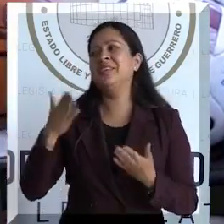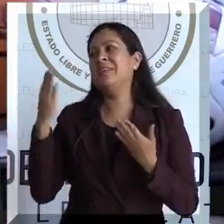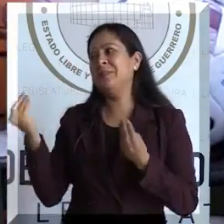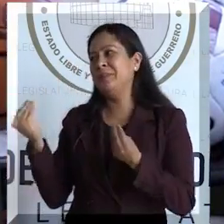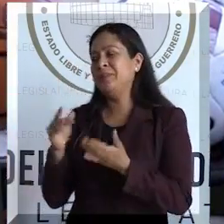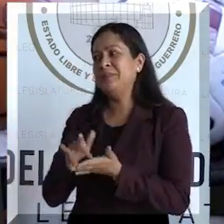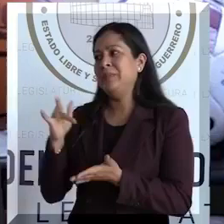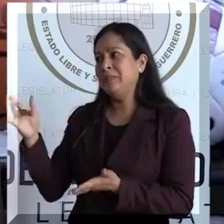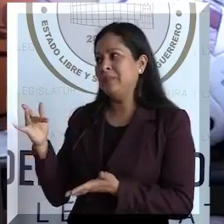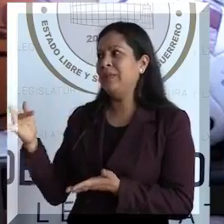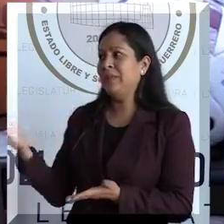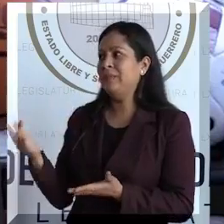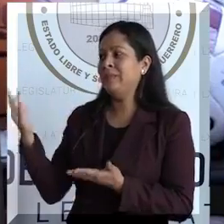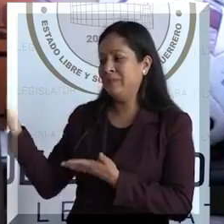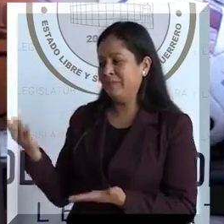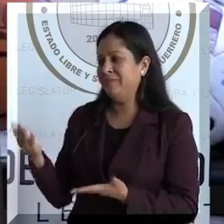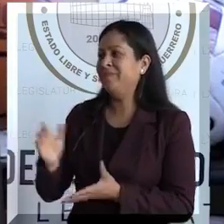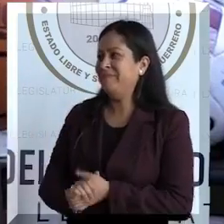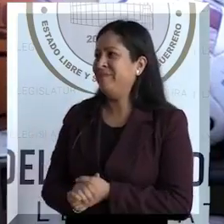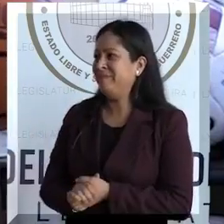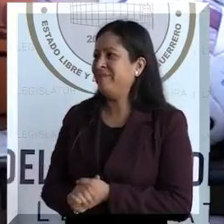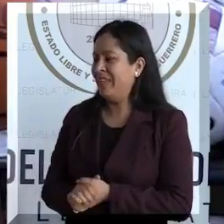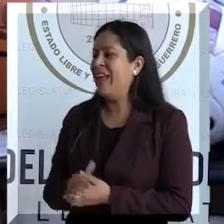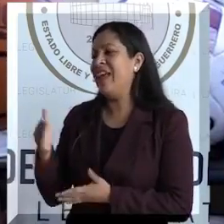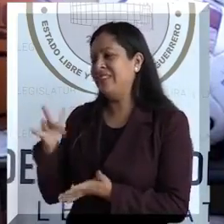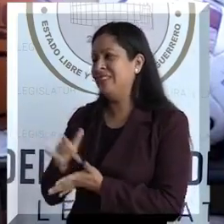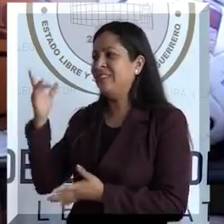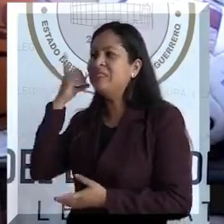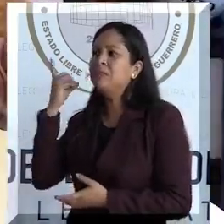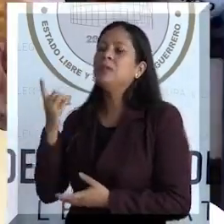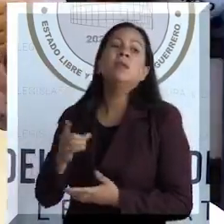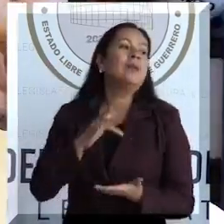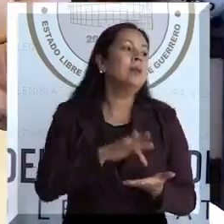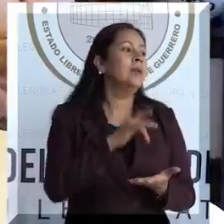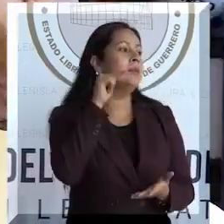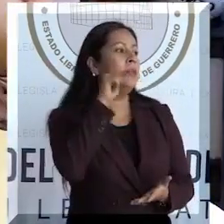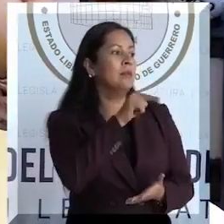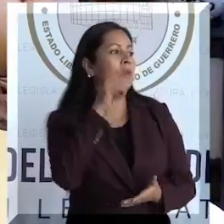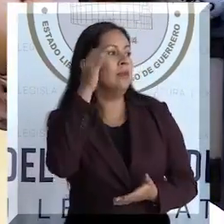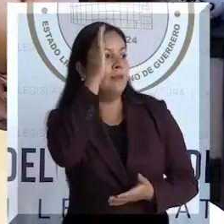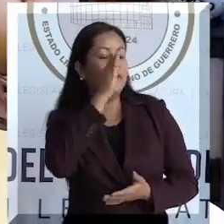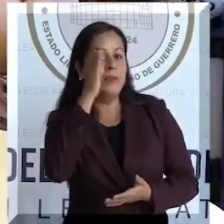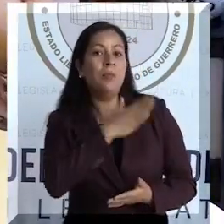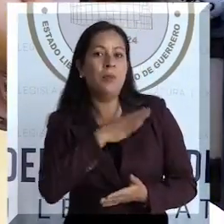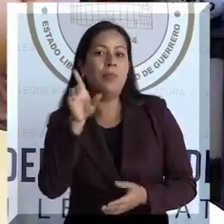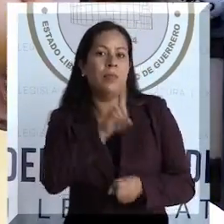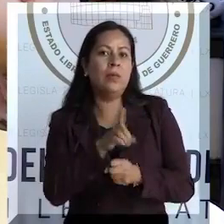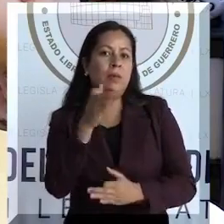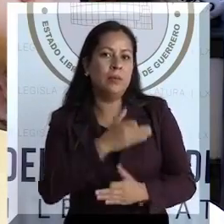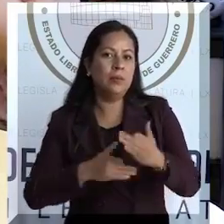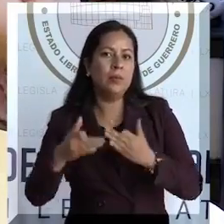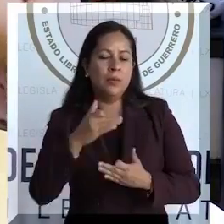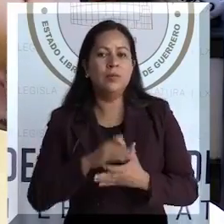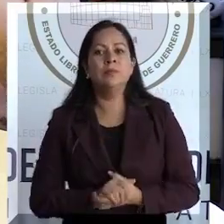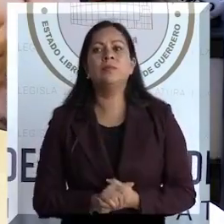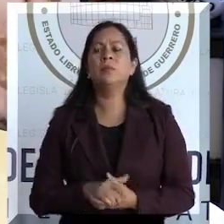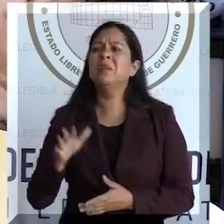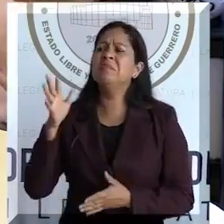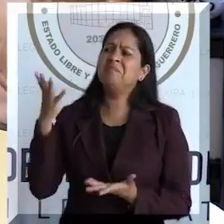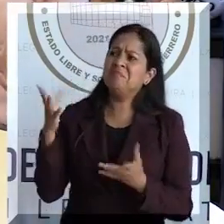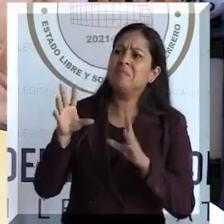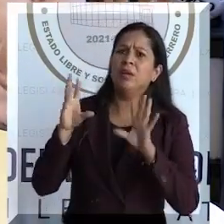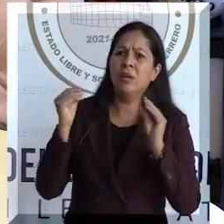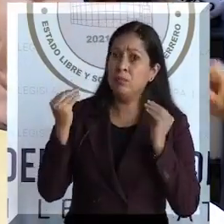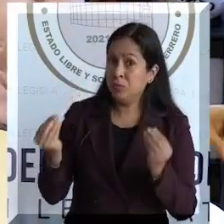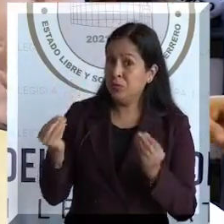supuesto le agradezco que nos haya recibido y por supuesto su tiempo también. Gracias, diputado. No, gracias a ti, Fernanda. Muy buenos días a todos. Estamos a la orden. Diputado,